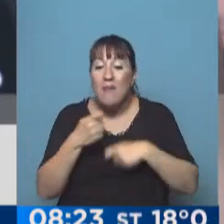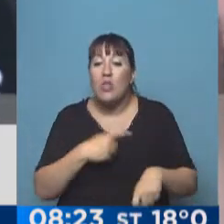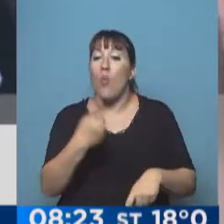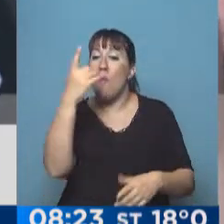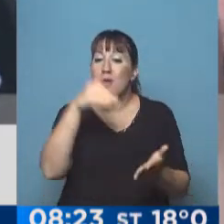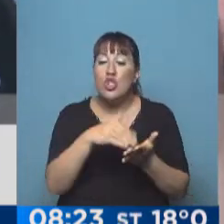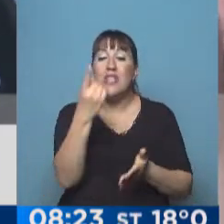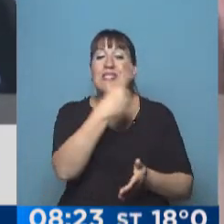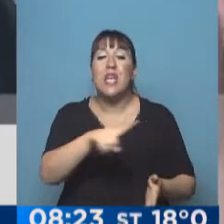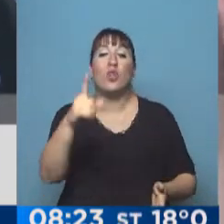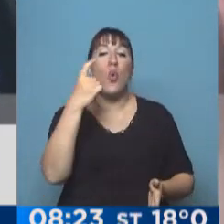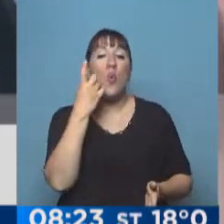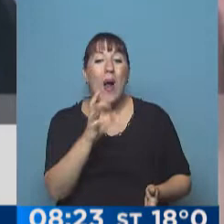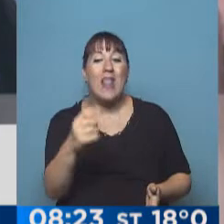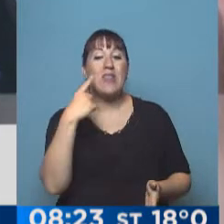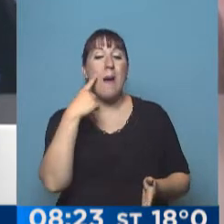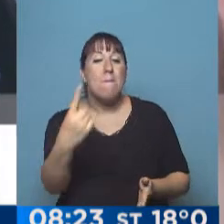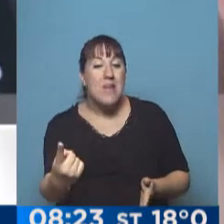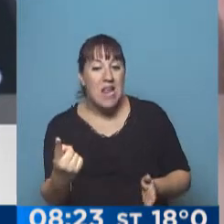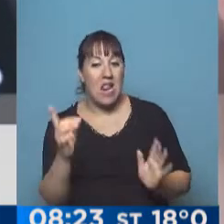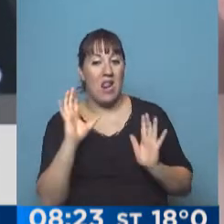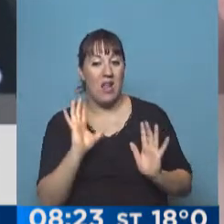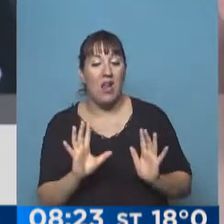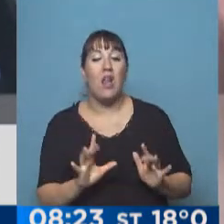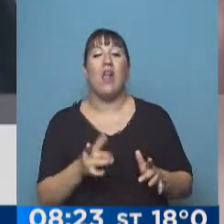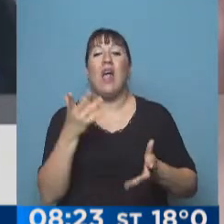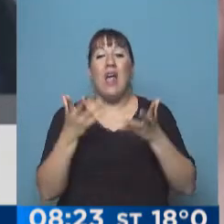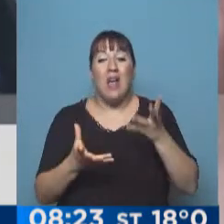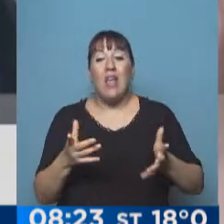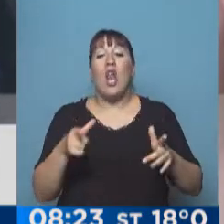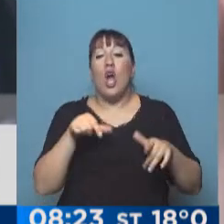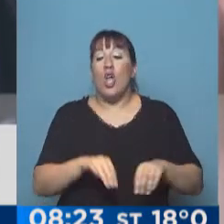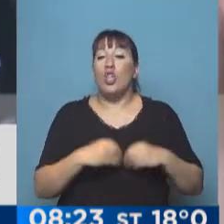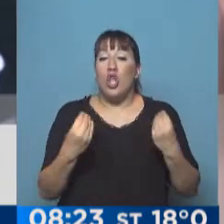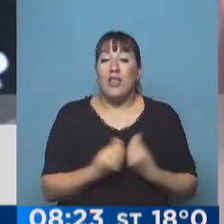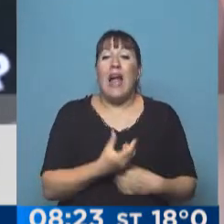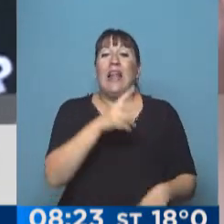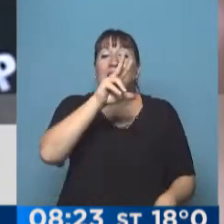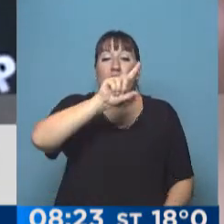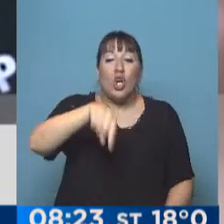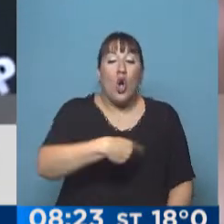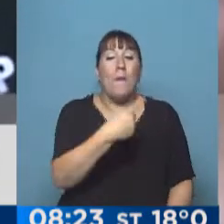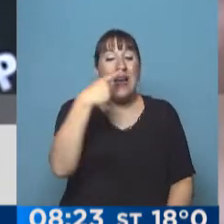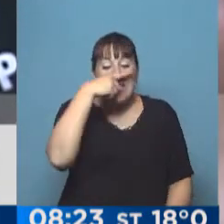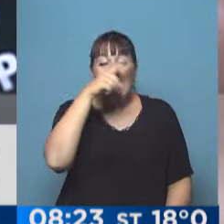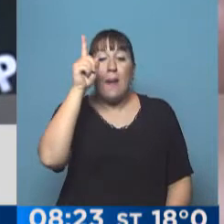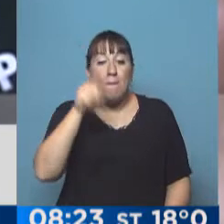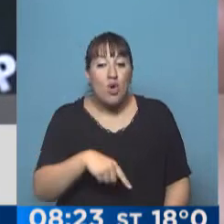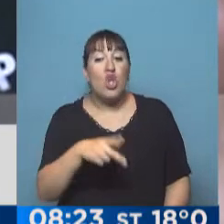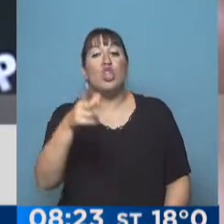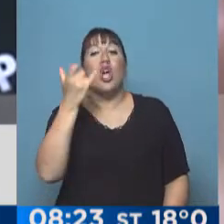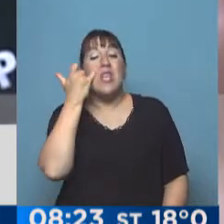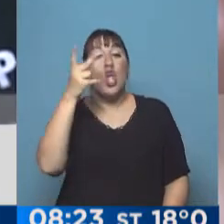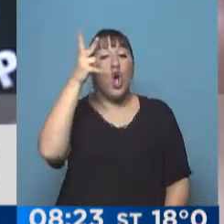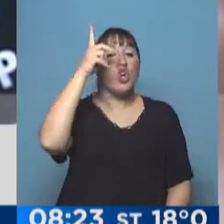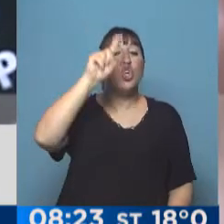140 mil toneladas esa es una relación interanual de 36 73 7% y 86